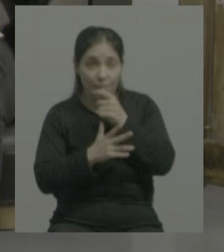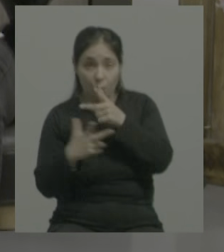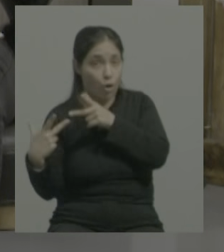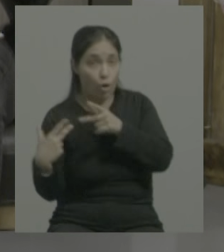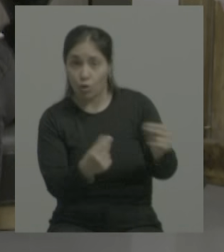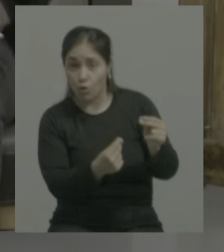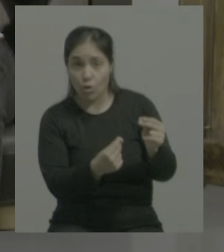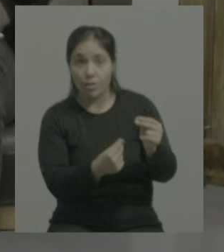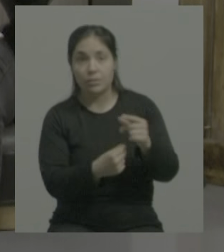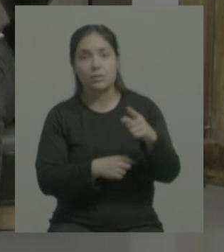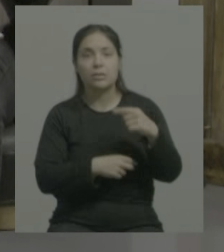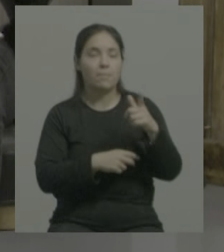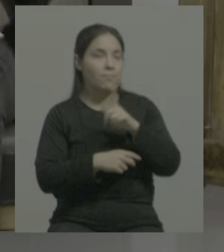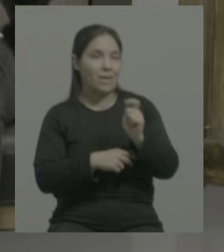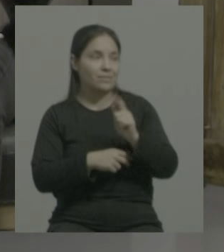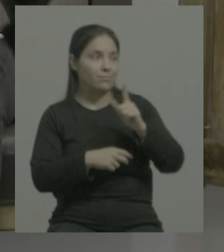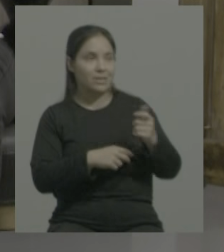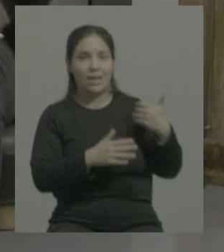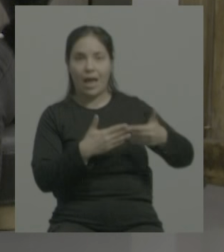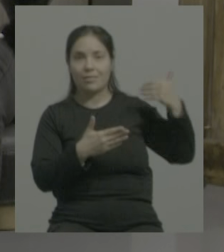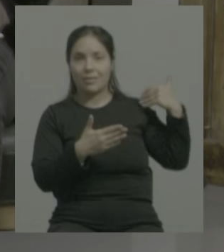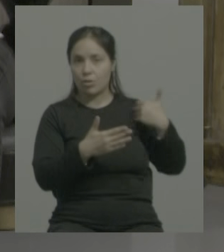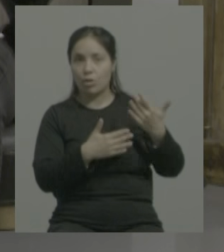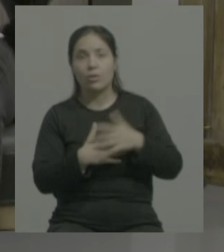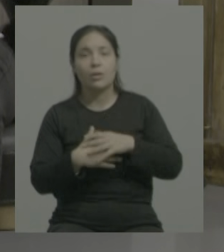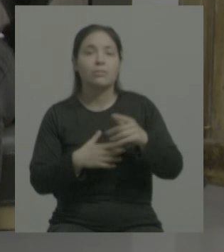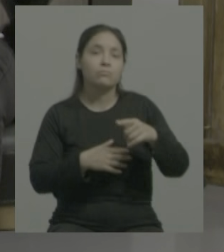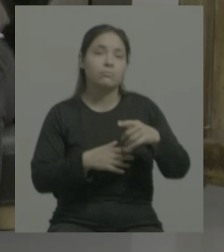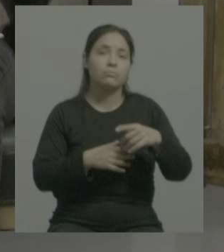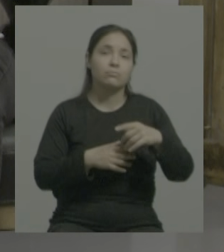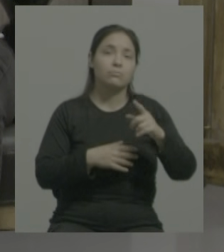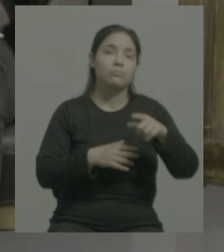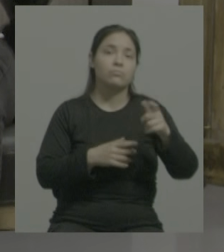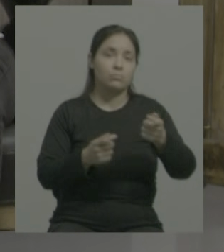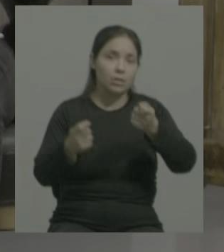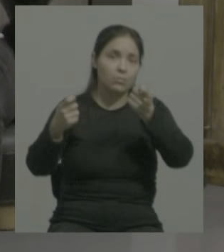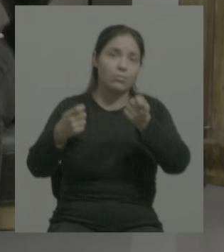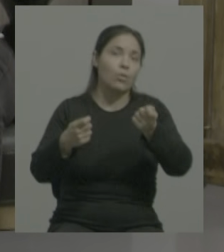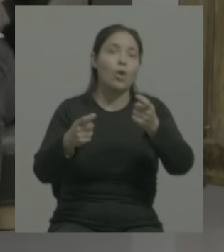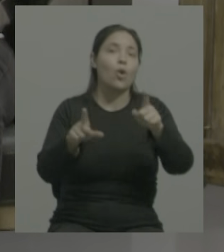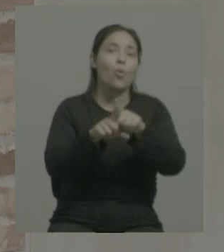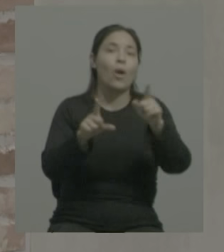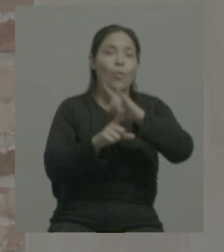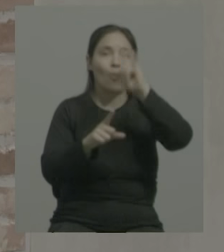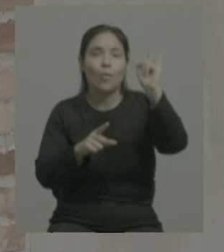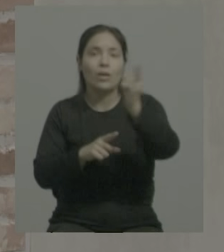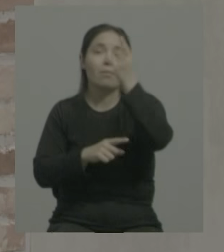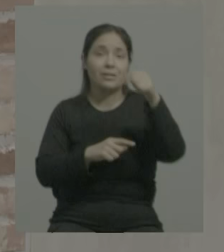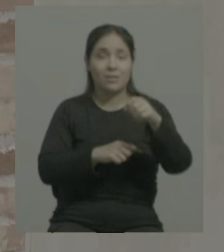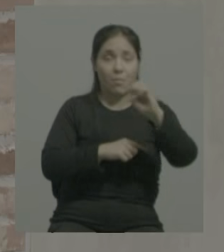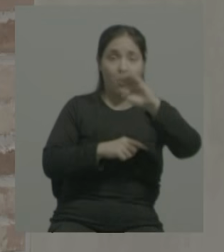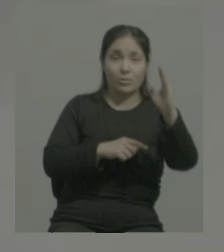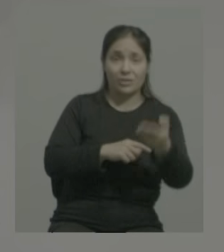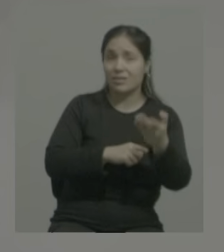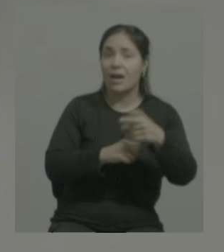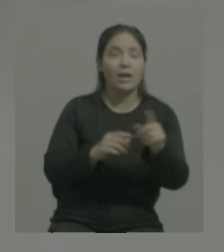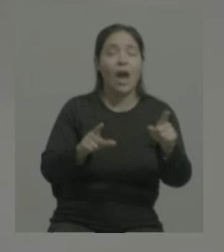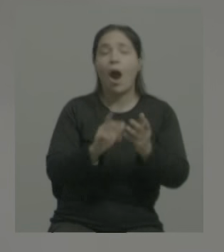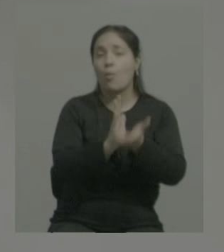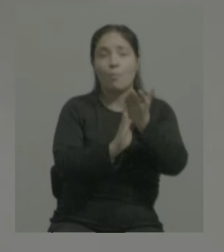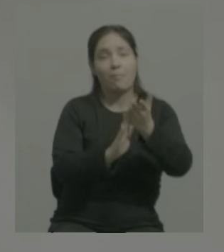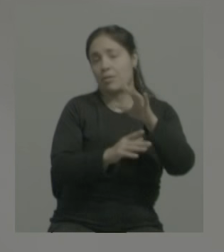todos los meses anteriores, digamos, se manda el otro día el instructivo de liquidación a las universidades con ese porcentaje de aumento. Entonces,